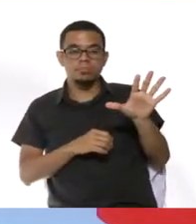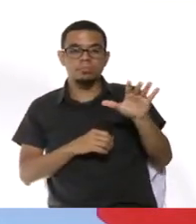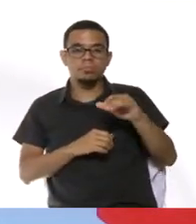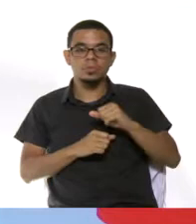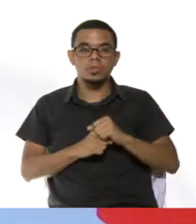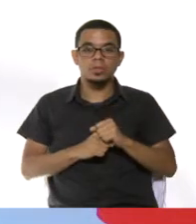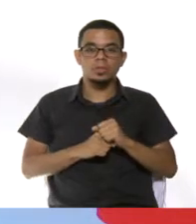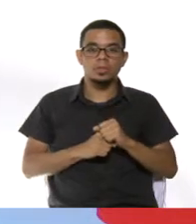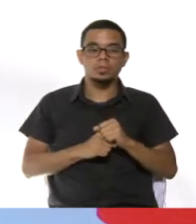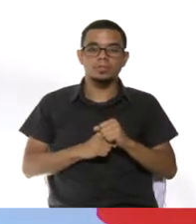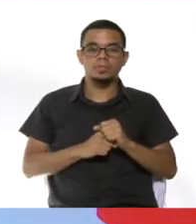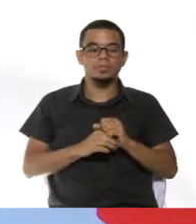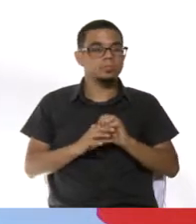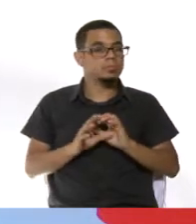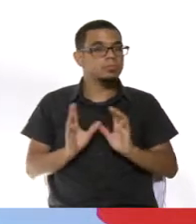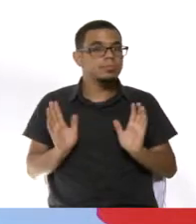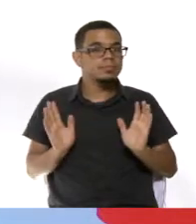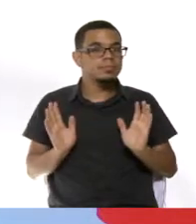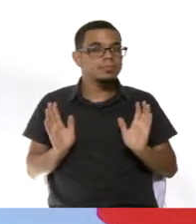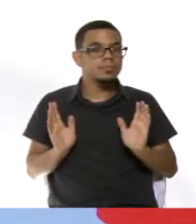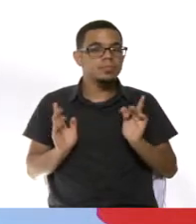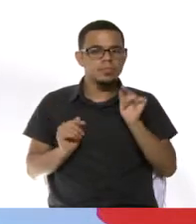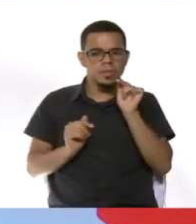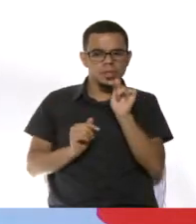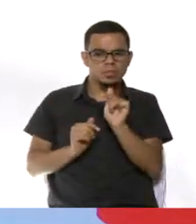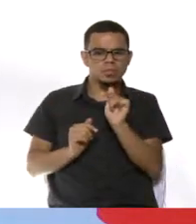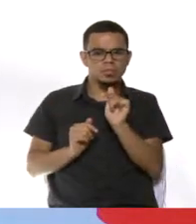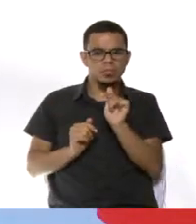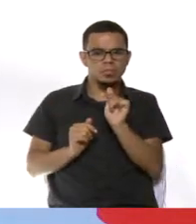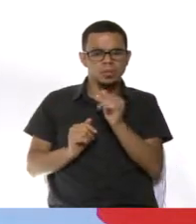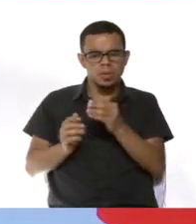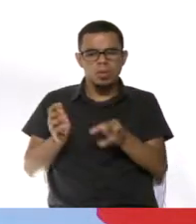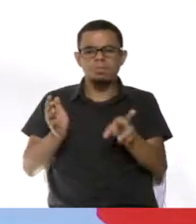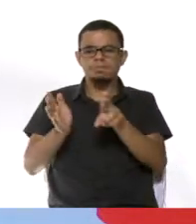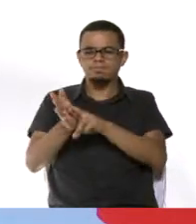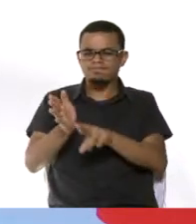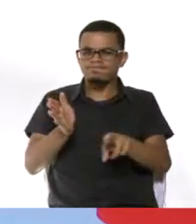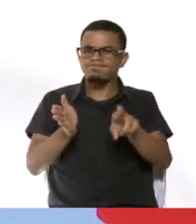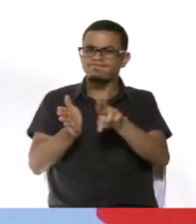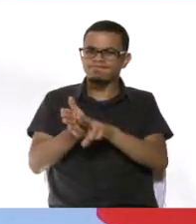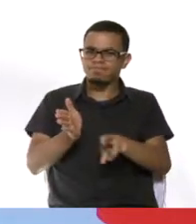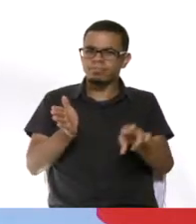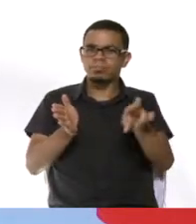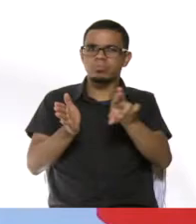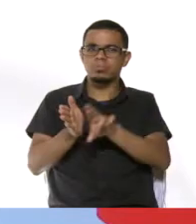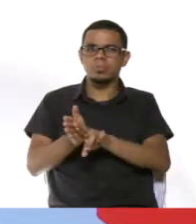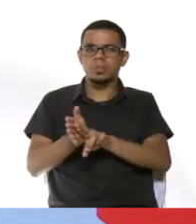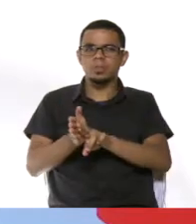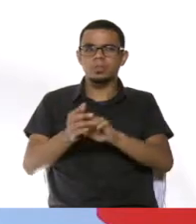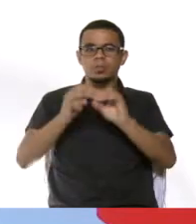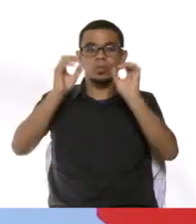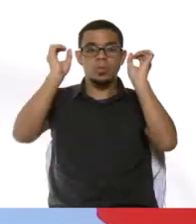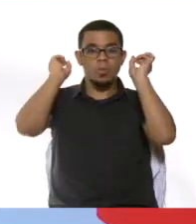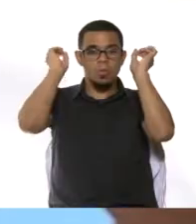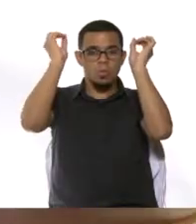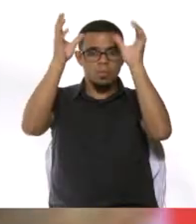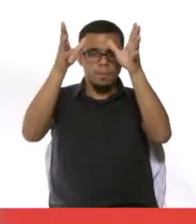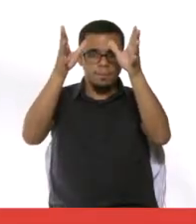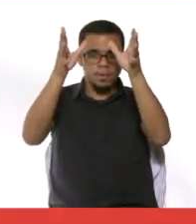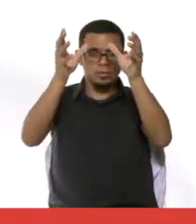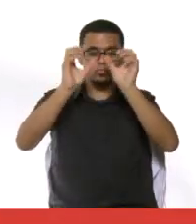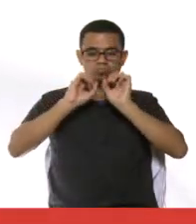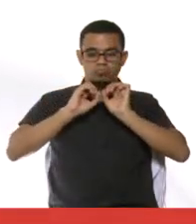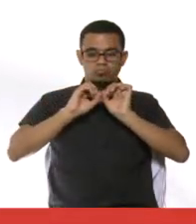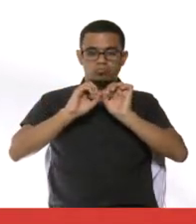lancen al otro lado. Esto lo podemos hacer varias veces. Vamos otra vez. Por encima de la